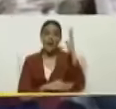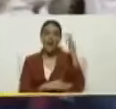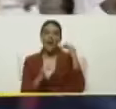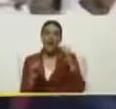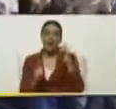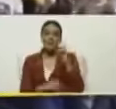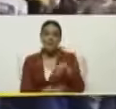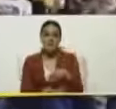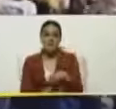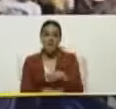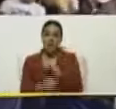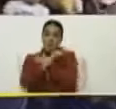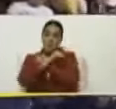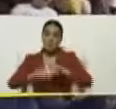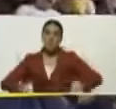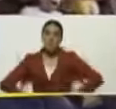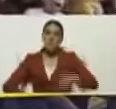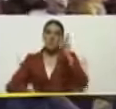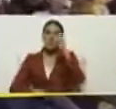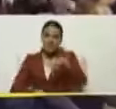de Portuguesa aquí.